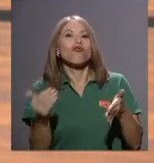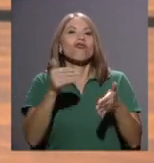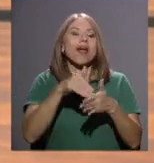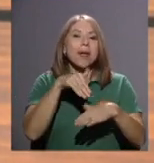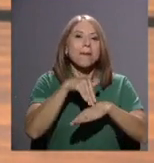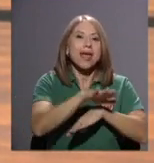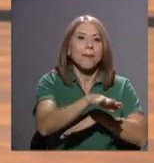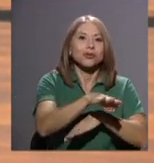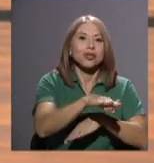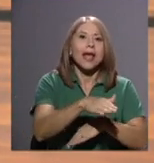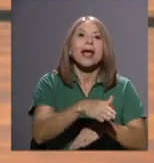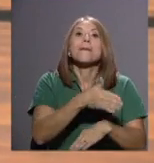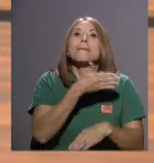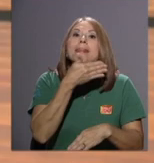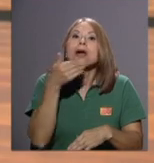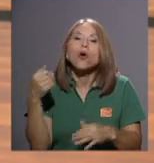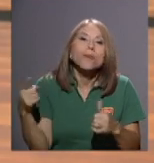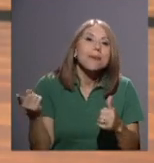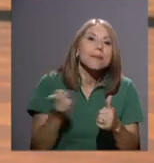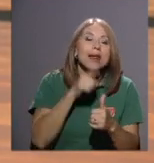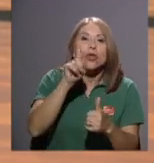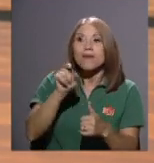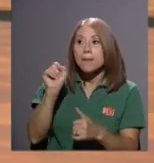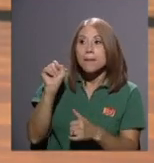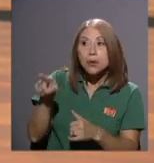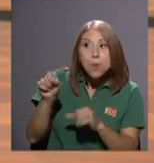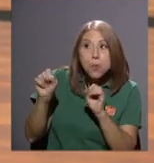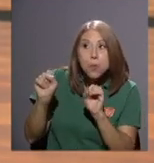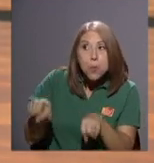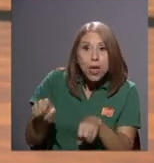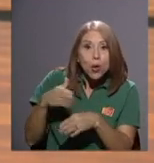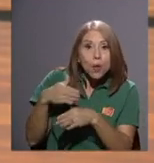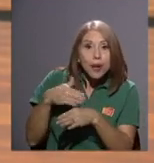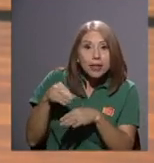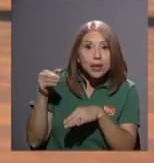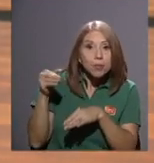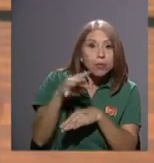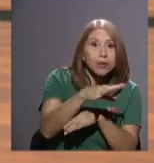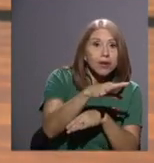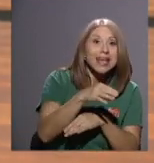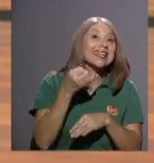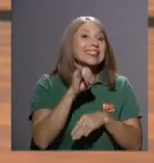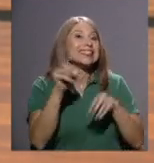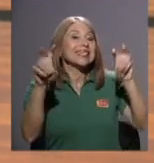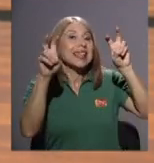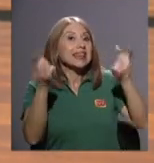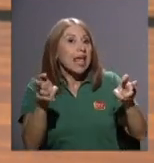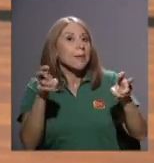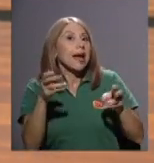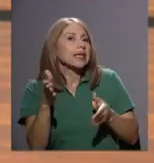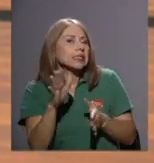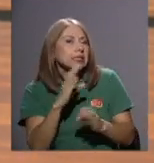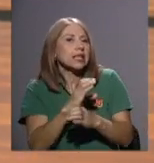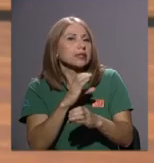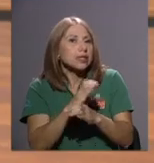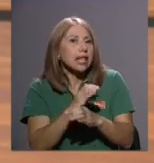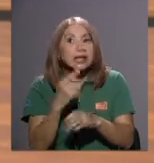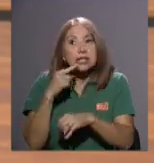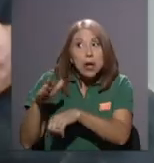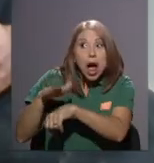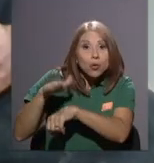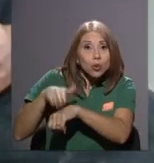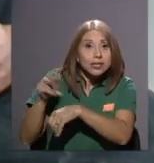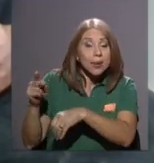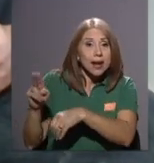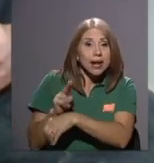es consultar si lo puede difundir y si el contenido es sensible, inclusive cuando se lo envía a la persona, decirle que se lo autoriza para que lo